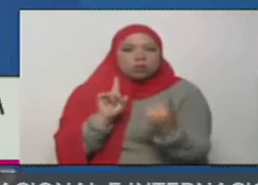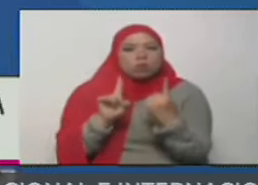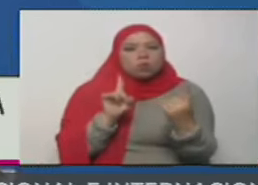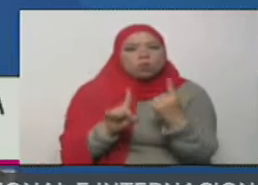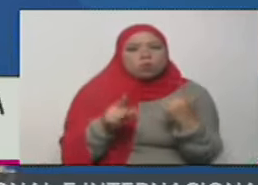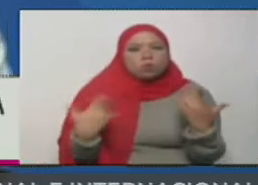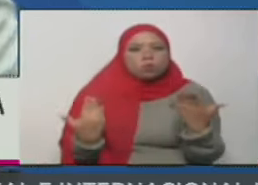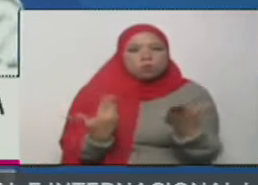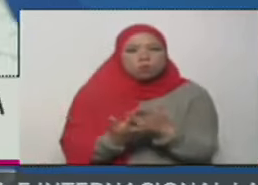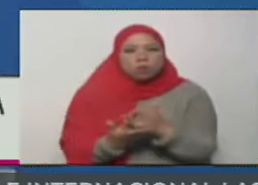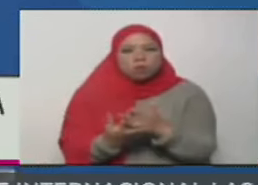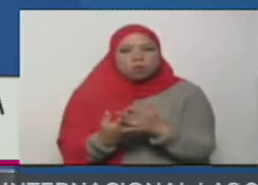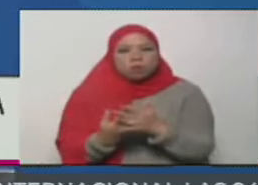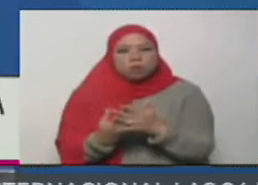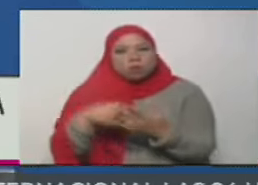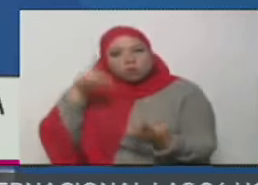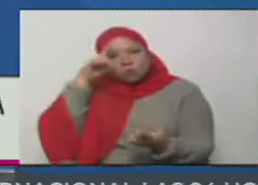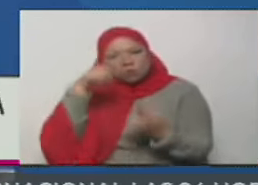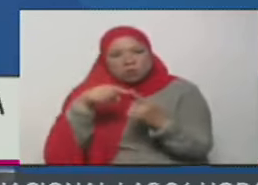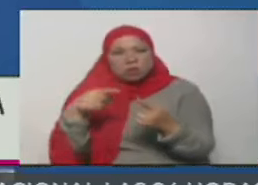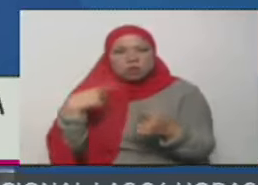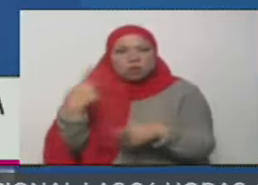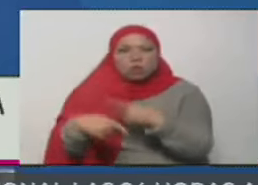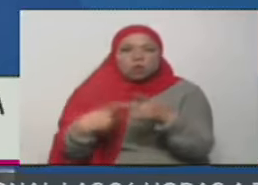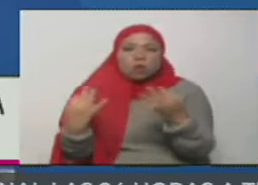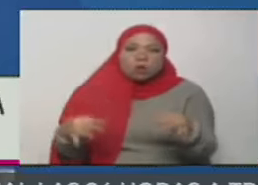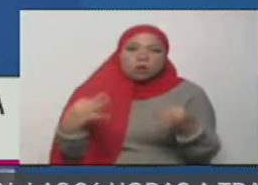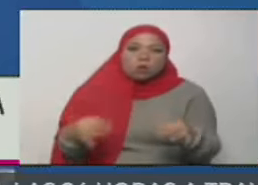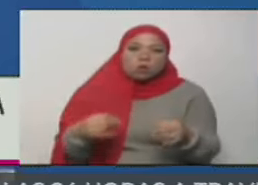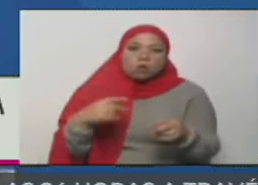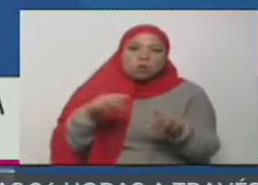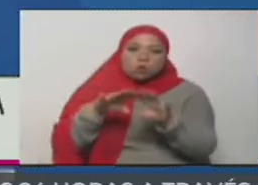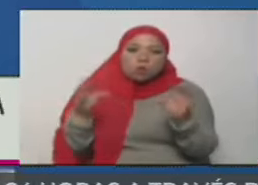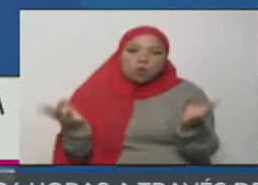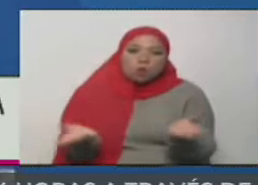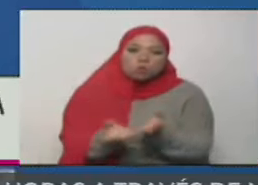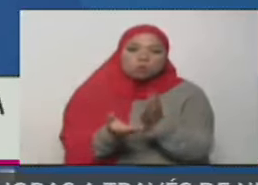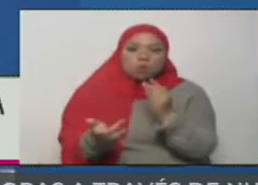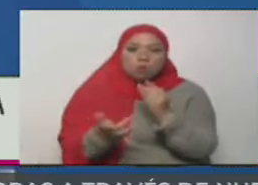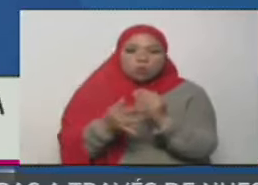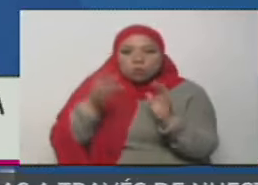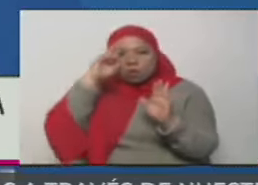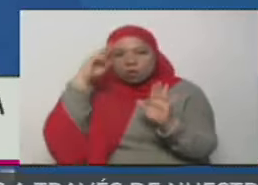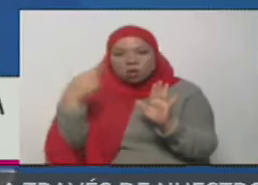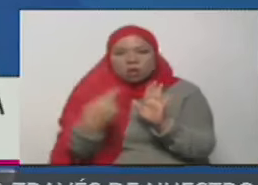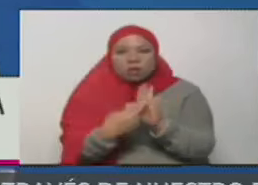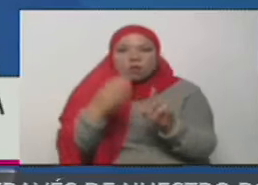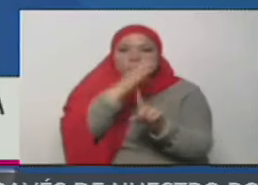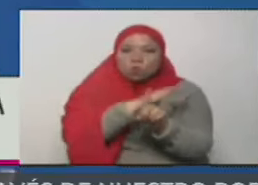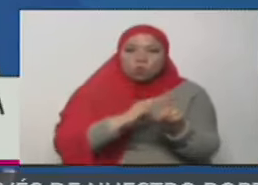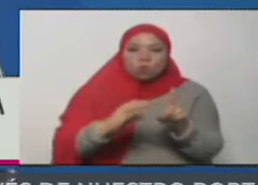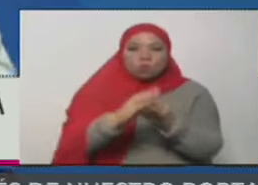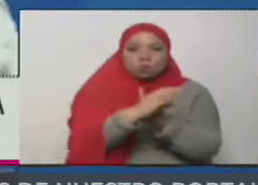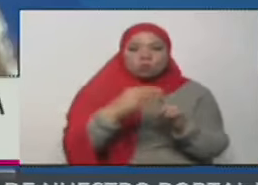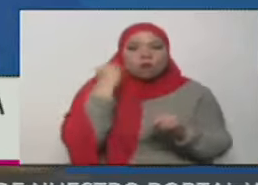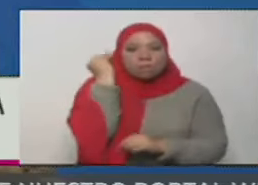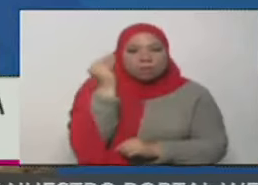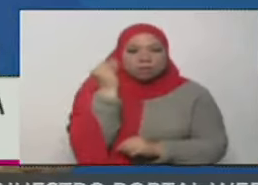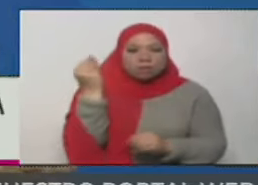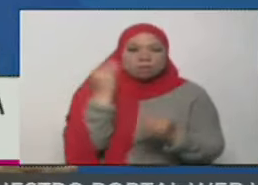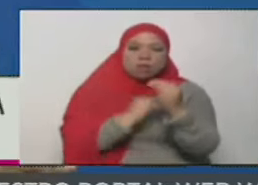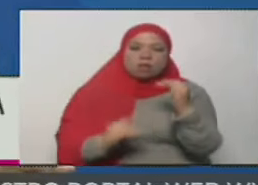desde este camino que transitamos hacia el nuevo mundo, hacia el mundo respetuoso, multipolar y pluricéntrico, y